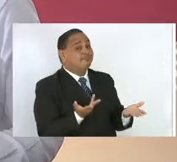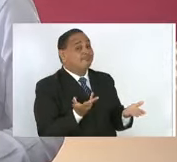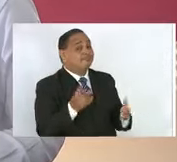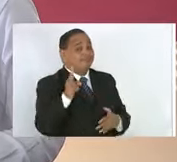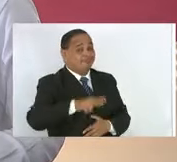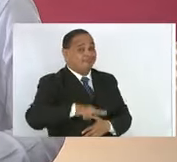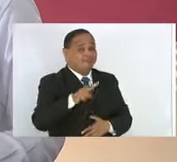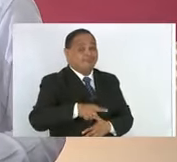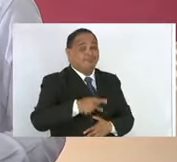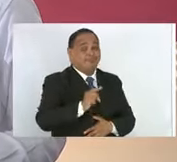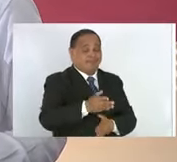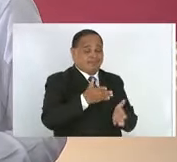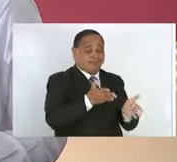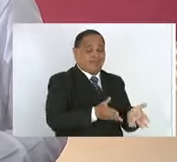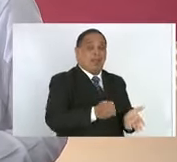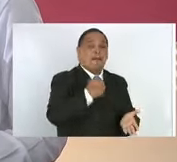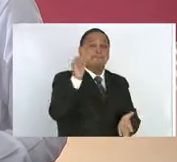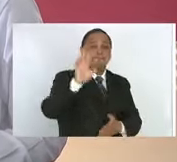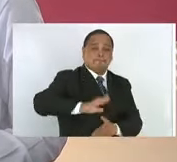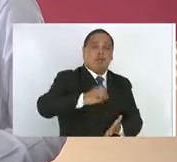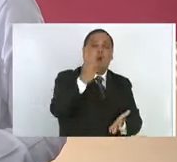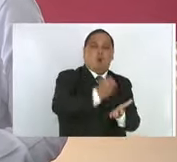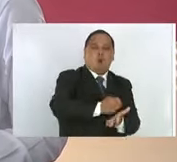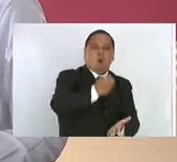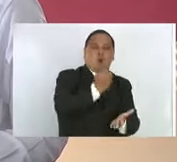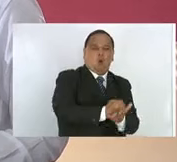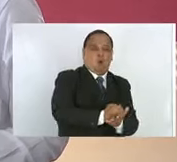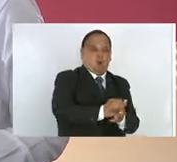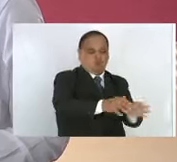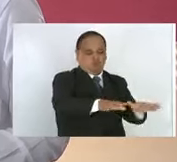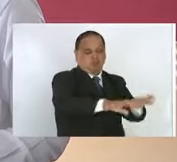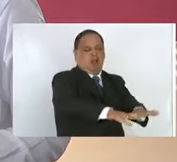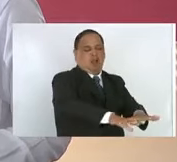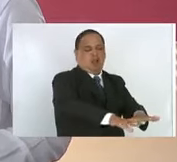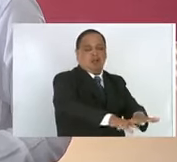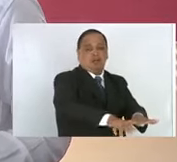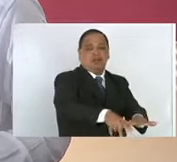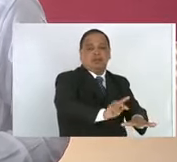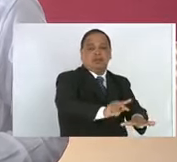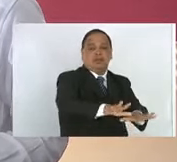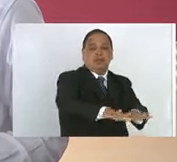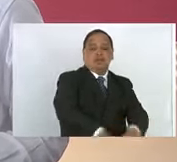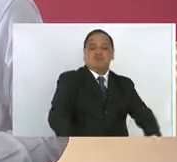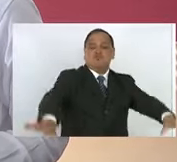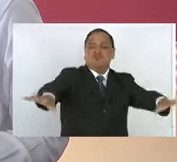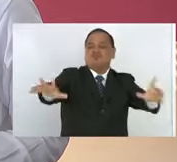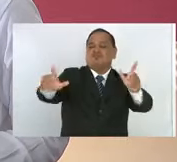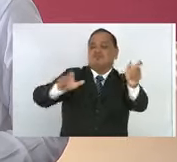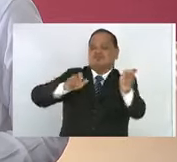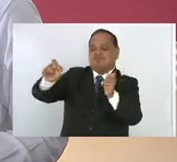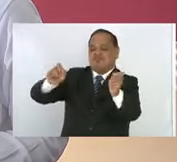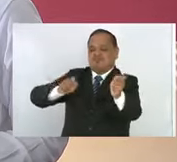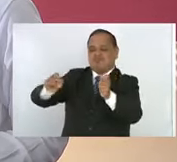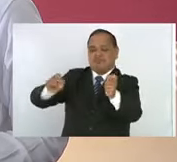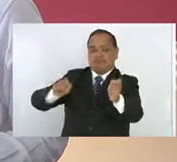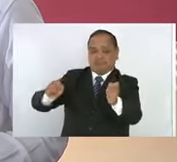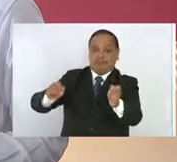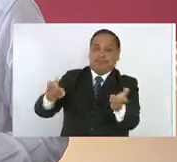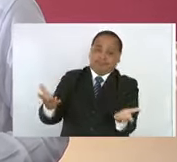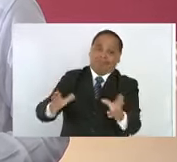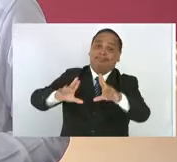una oligarquía la que imperaba en nuestro país.